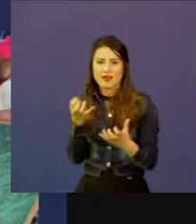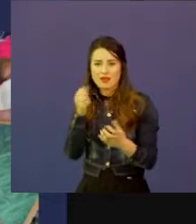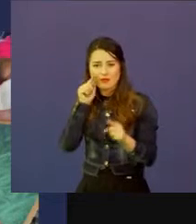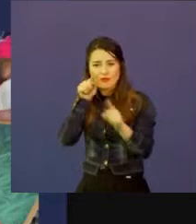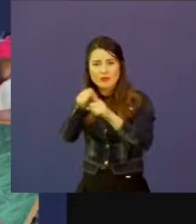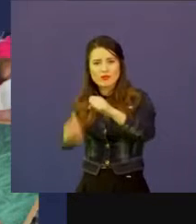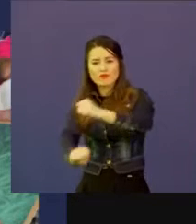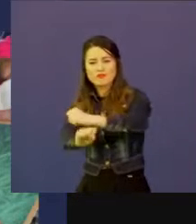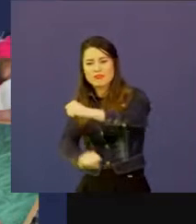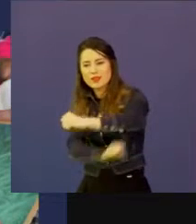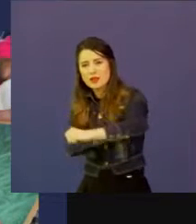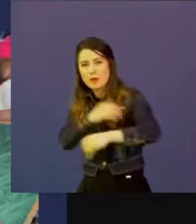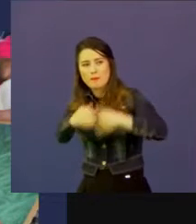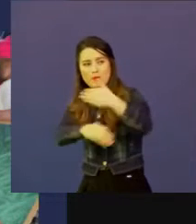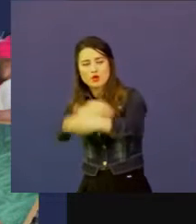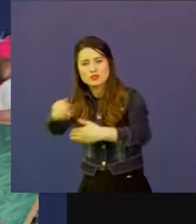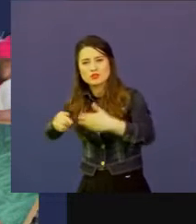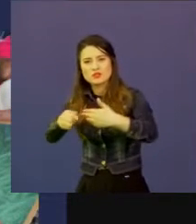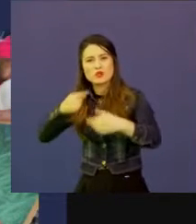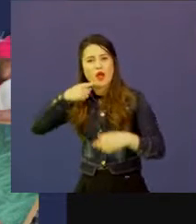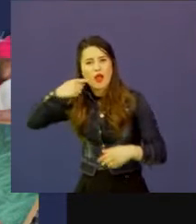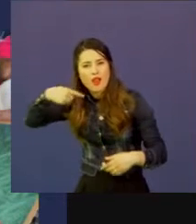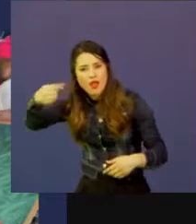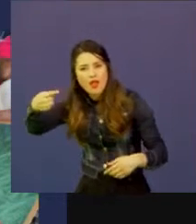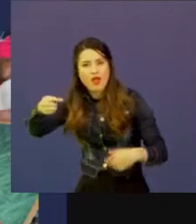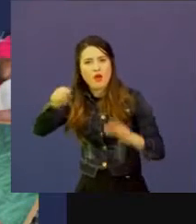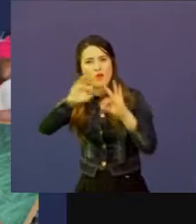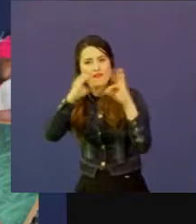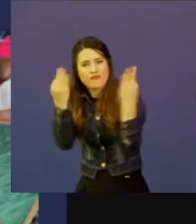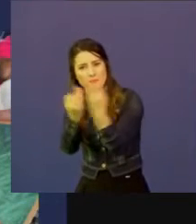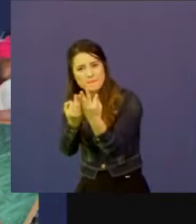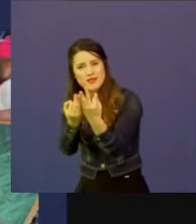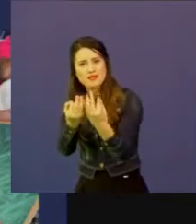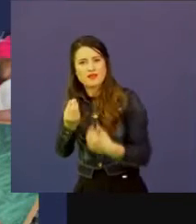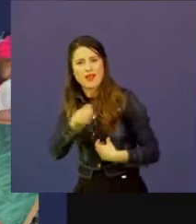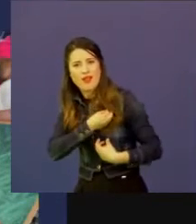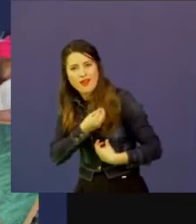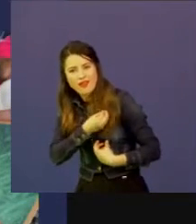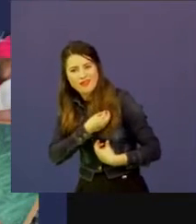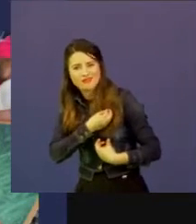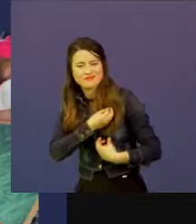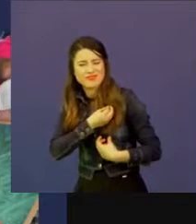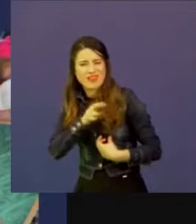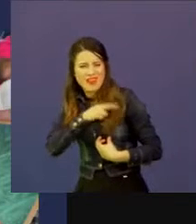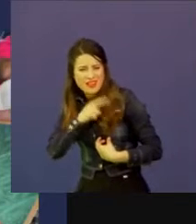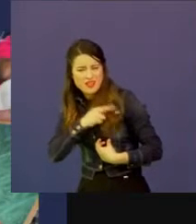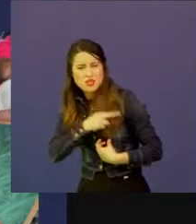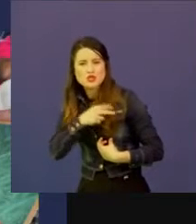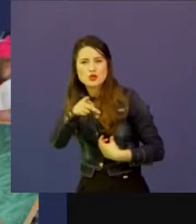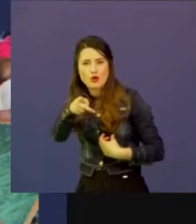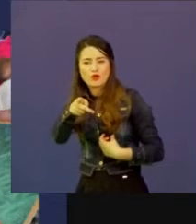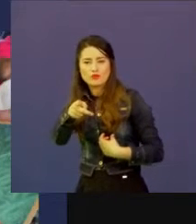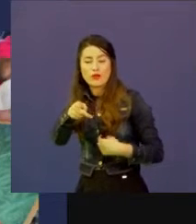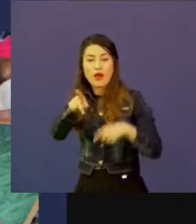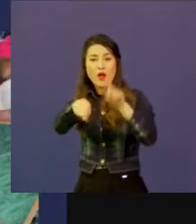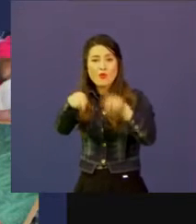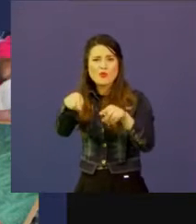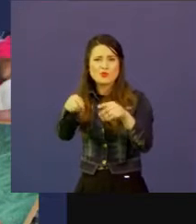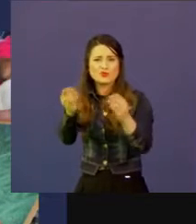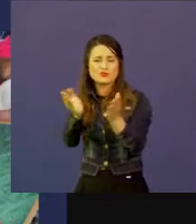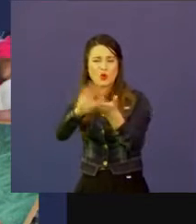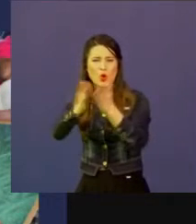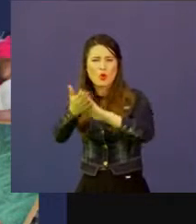a lengua, familia, religión, de manera que los niños que en este momento están iniciando su proceso de